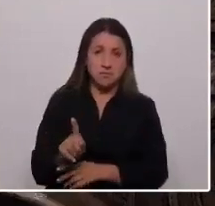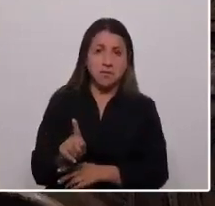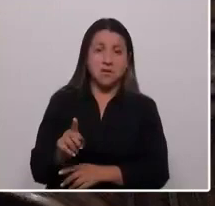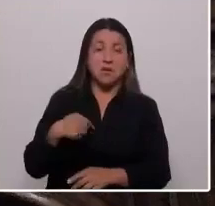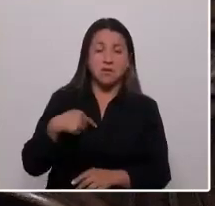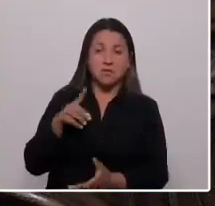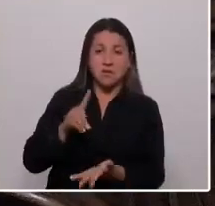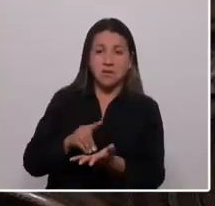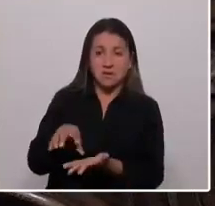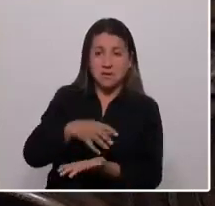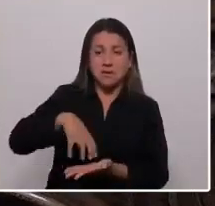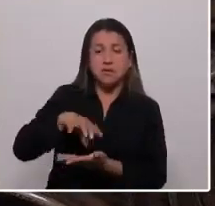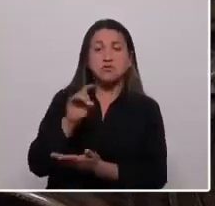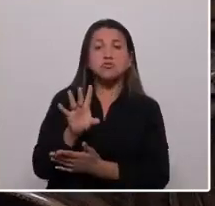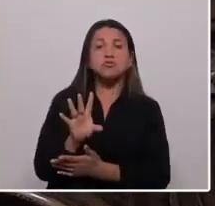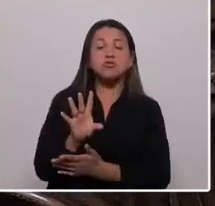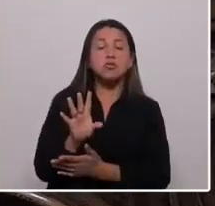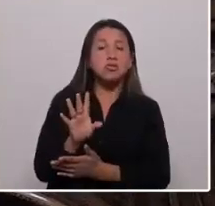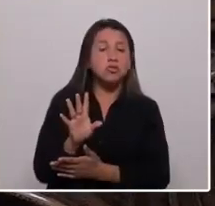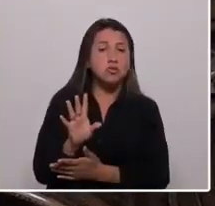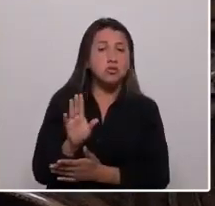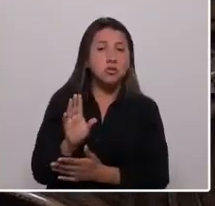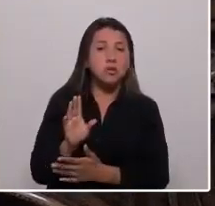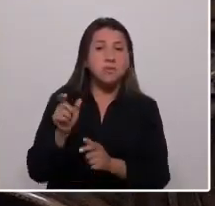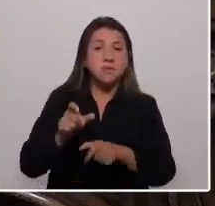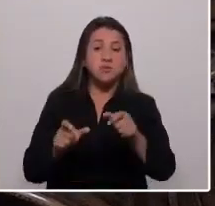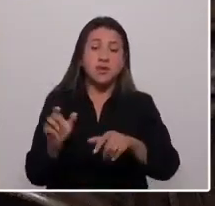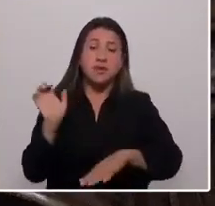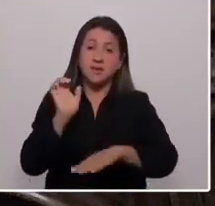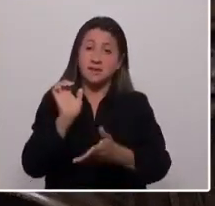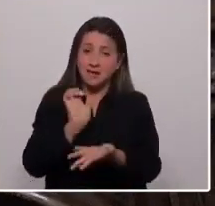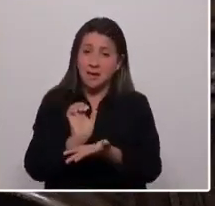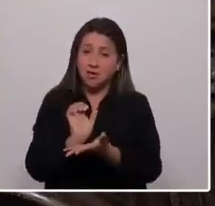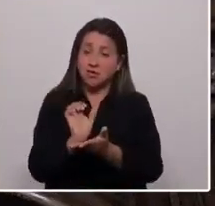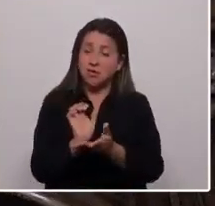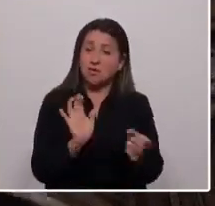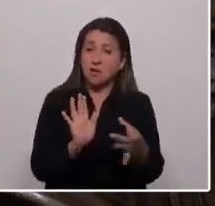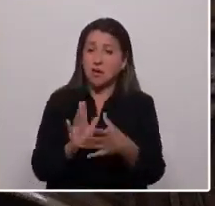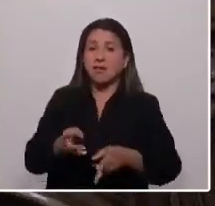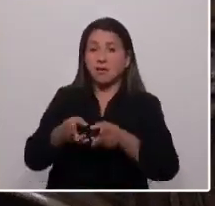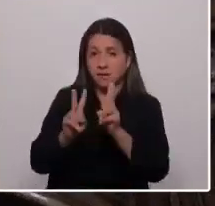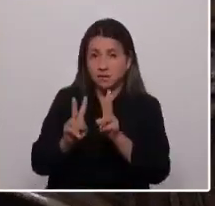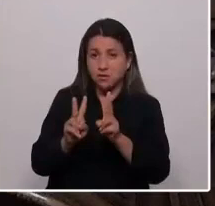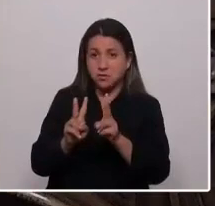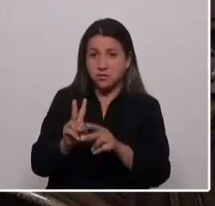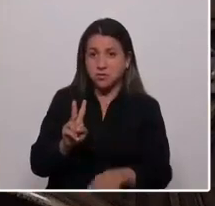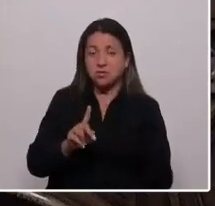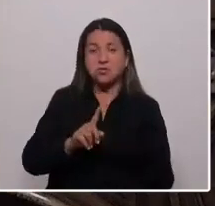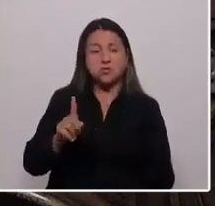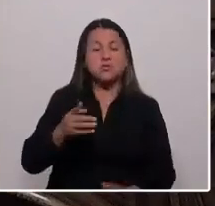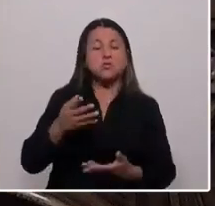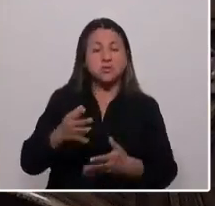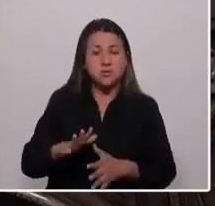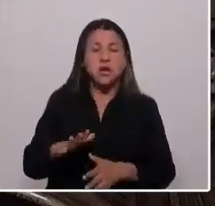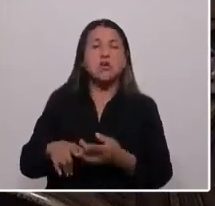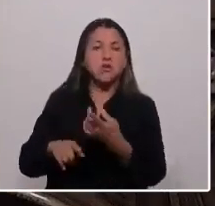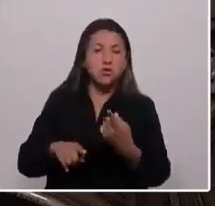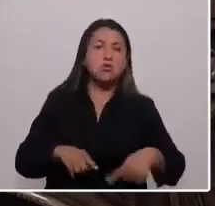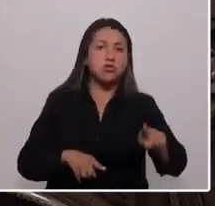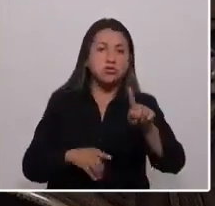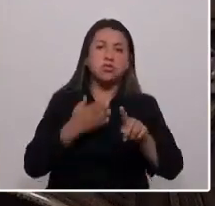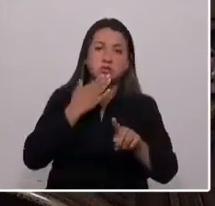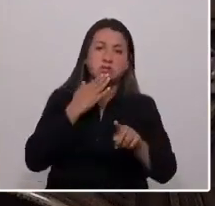que solo los agentes del Estado pueden vulnerar esos derechos. Esa concepción ya ha sido superada incluso por la